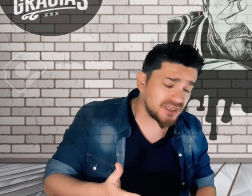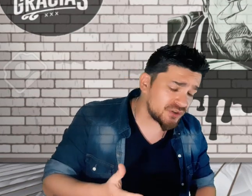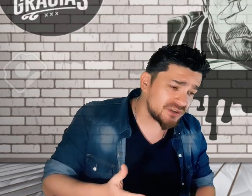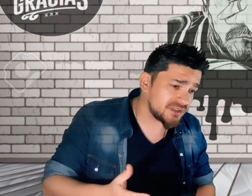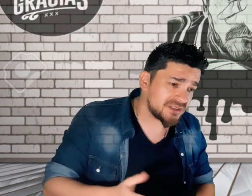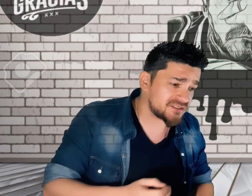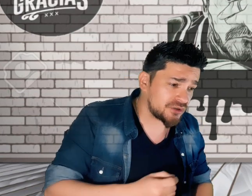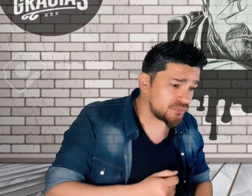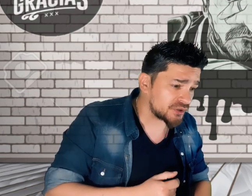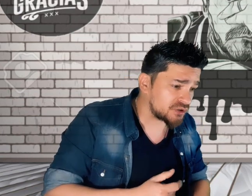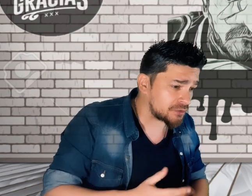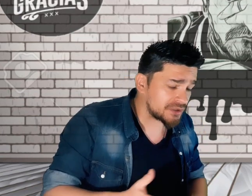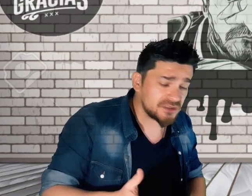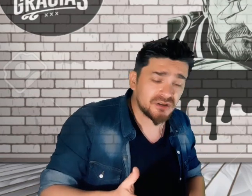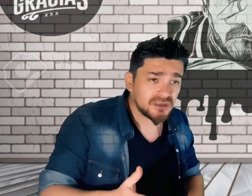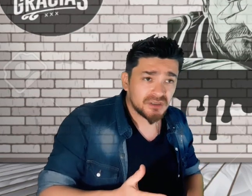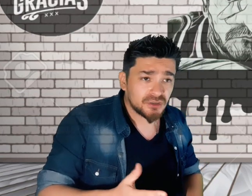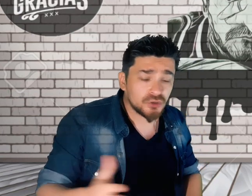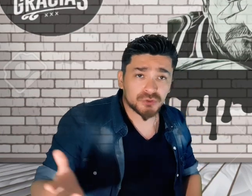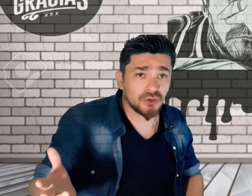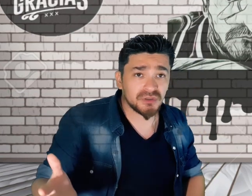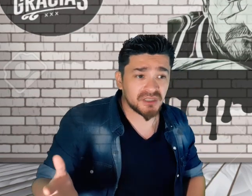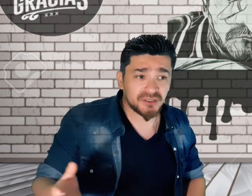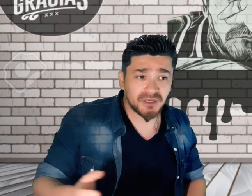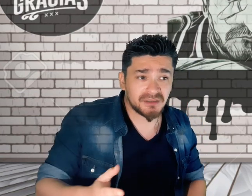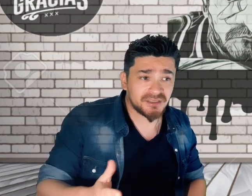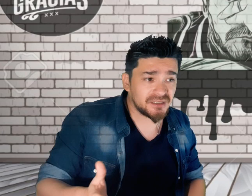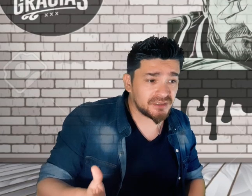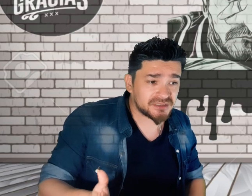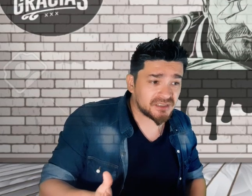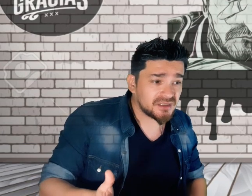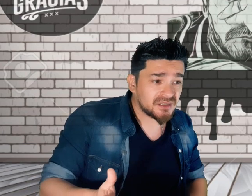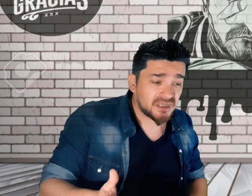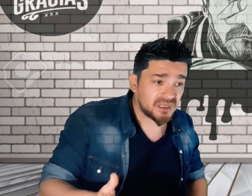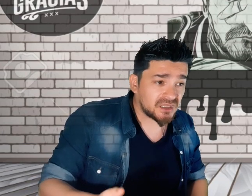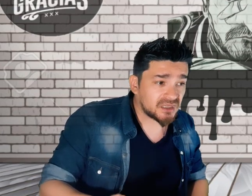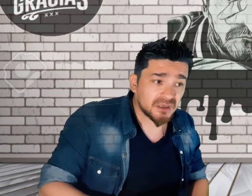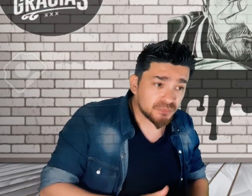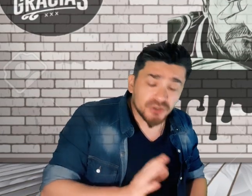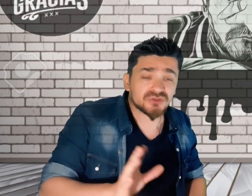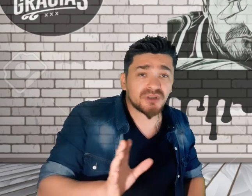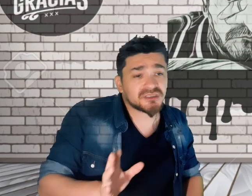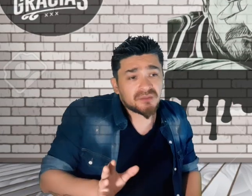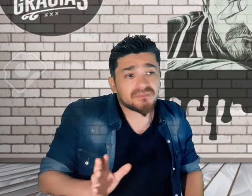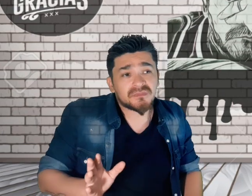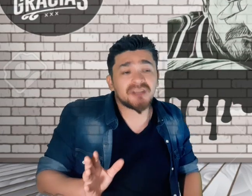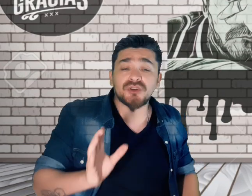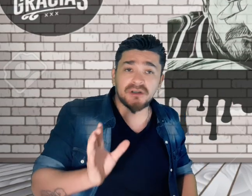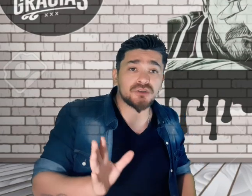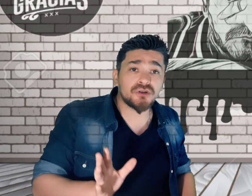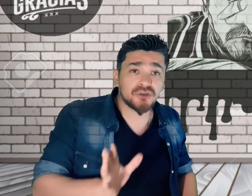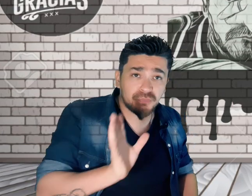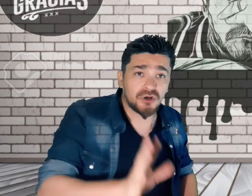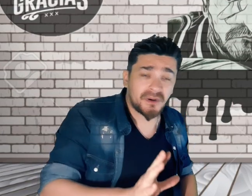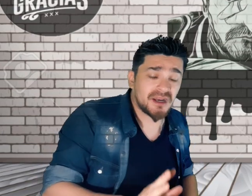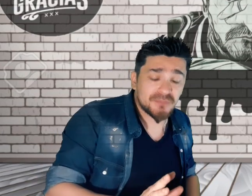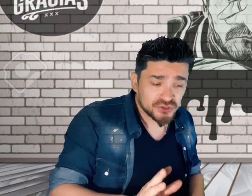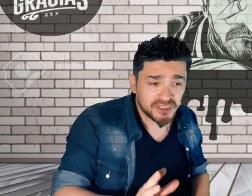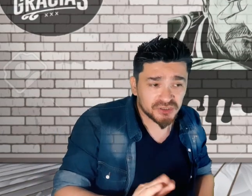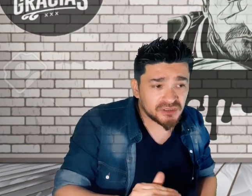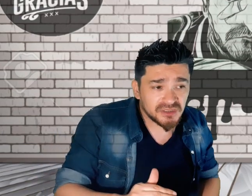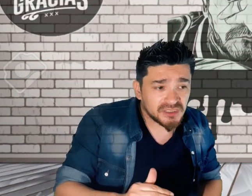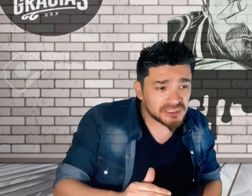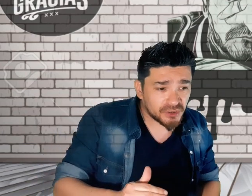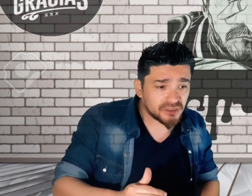muchísimo dinero en ese aeropuerto que, como les digo, no tuvo vida, ¿no? Lamentablemente, por suerte, dentro de todo se pudo parar